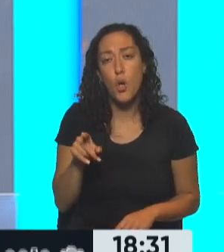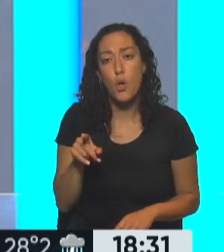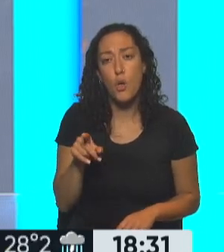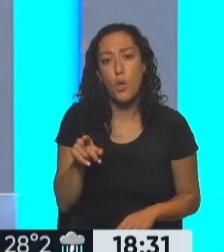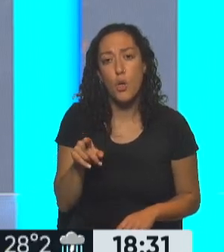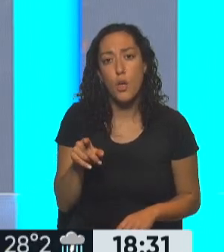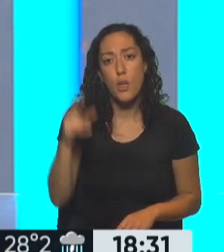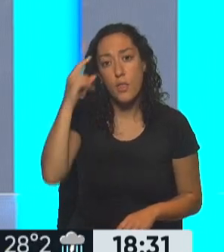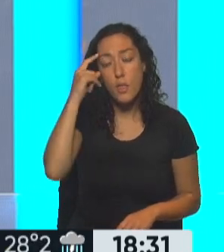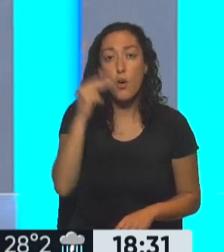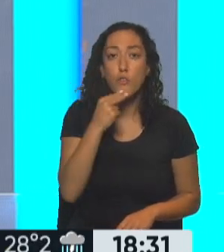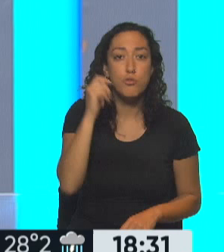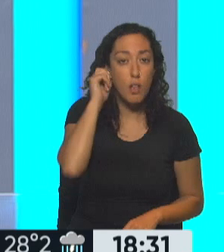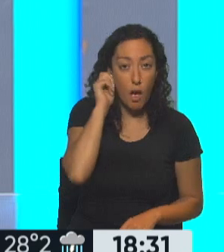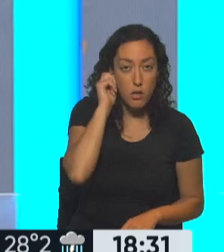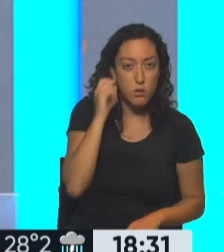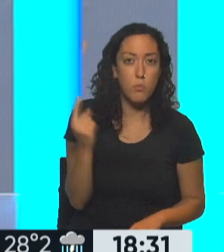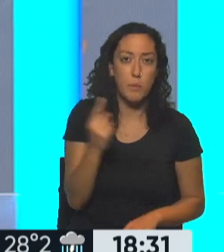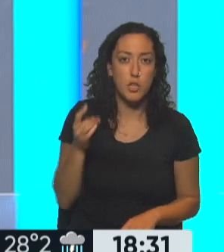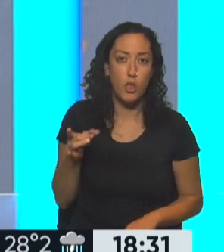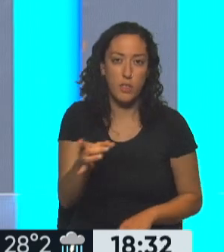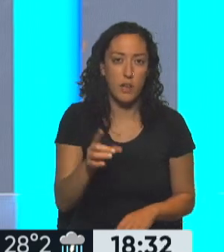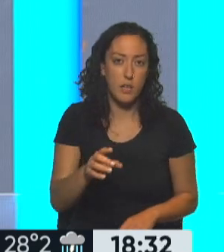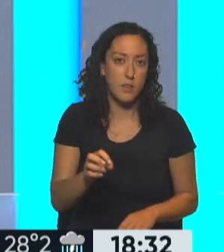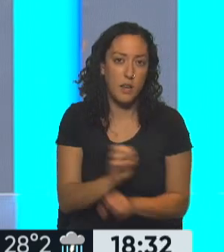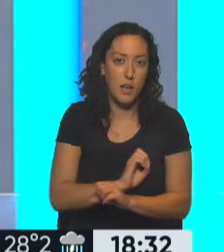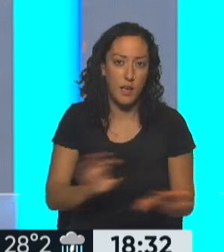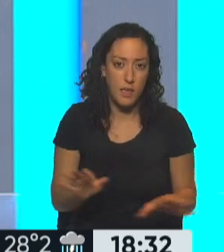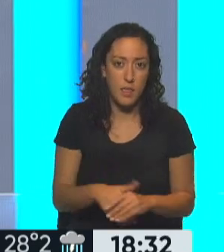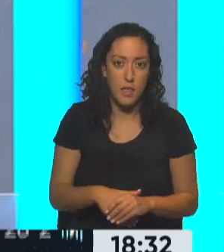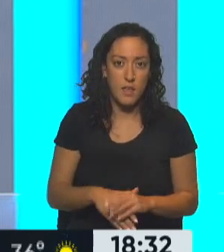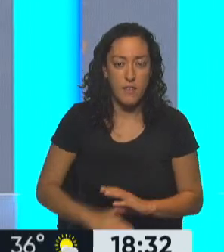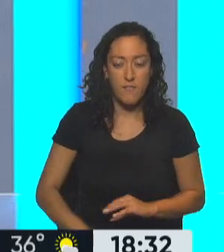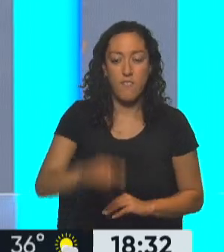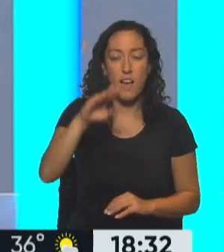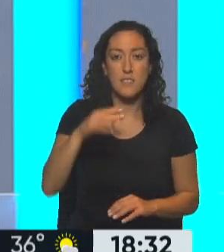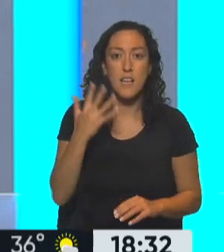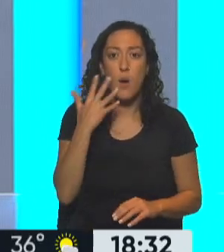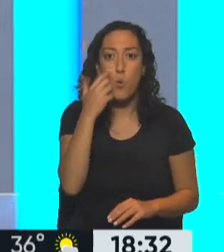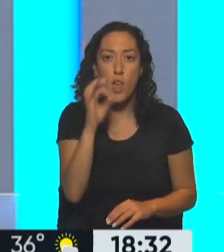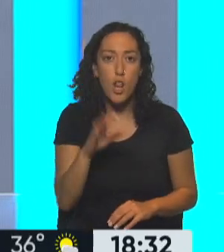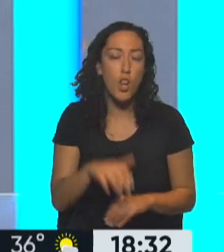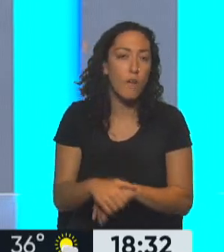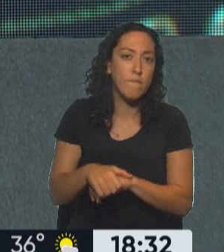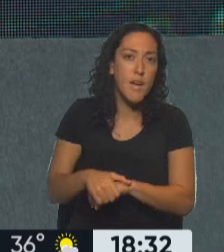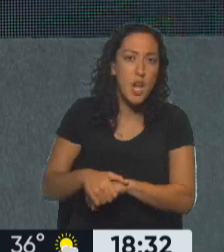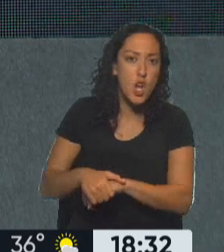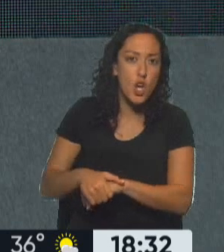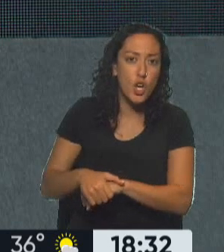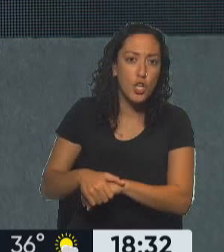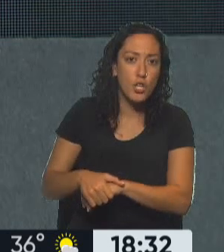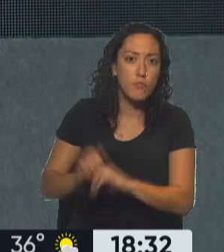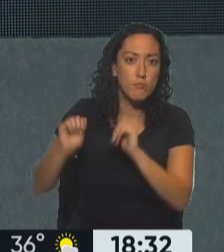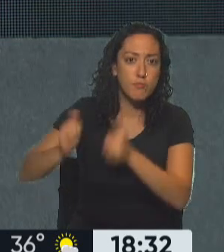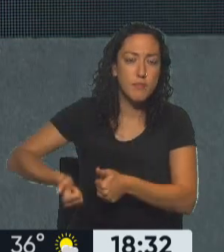tenía 10, 11 años cuando pasó la tragedia y de muy chiquitito estuvo siempre de la mano de su Siempre abuelo. estuvo ahí en el Siempre. acto. Tenía